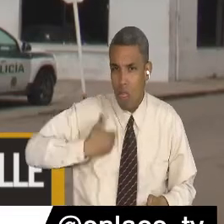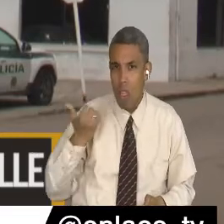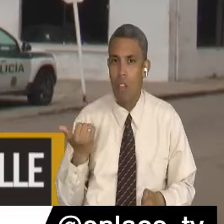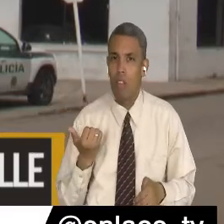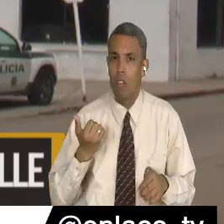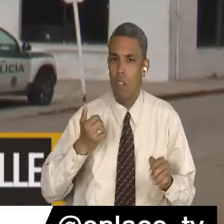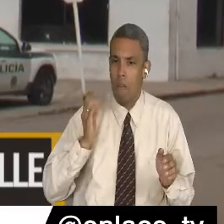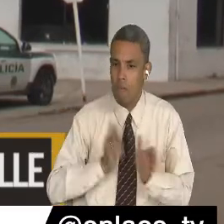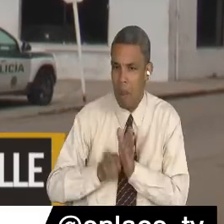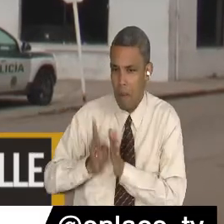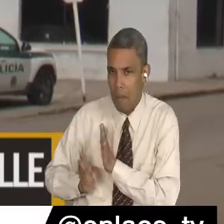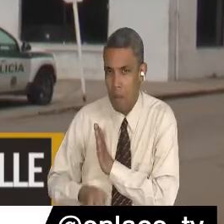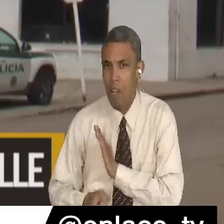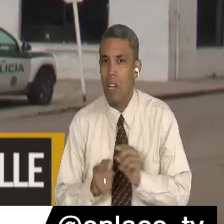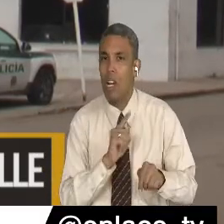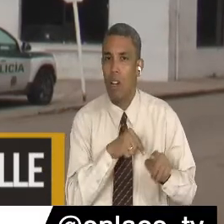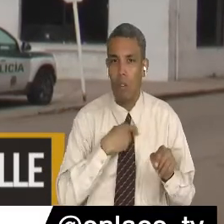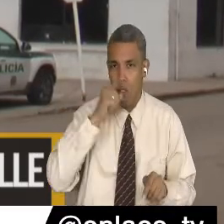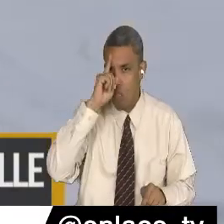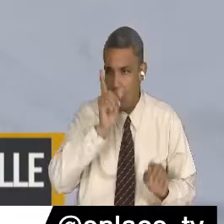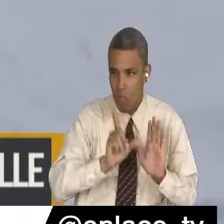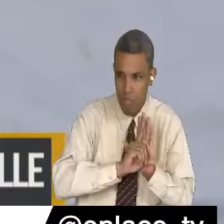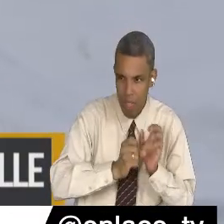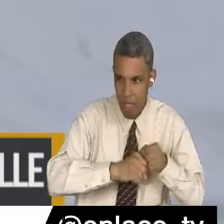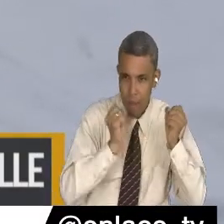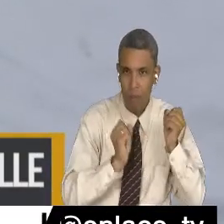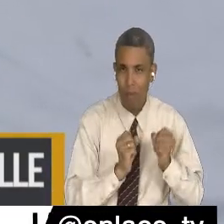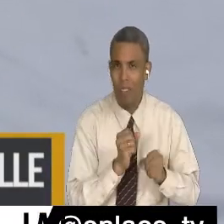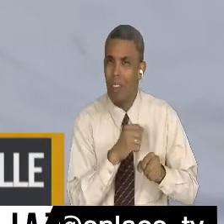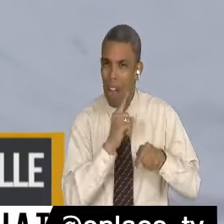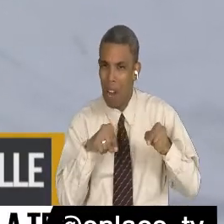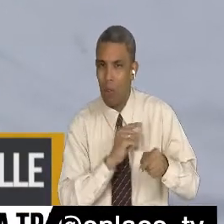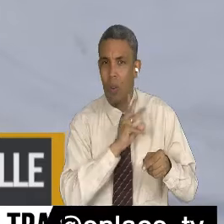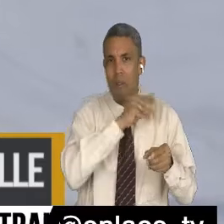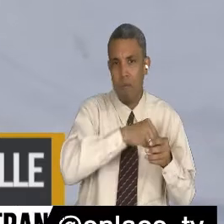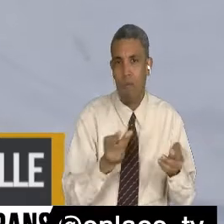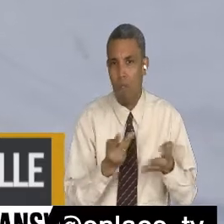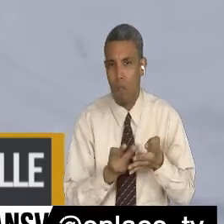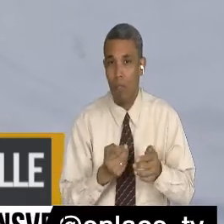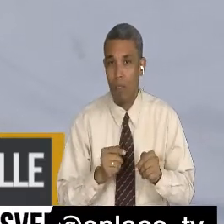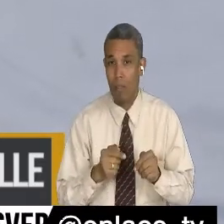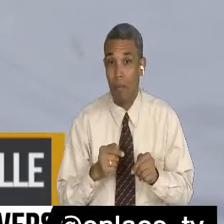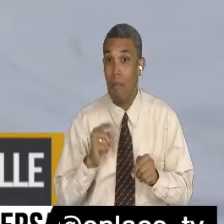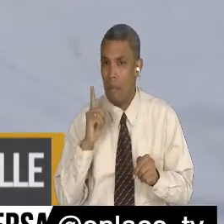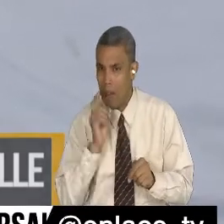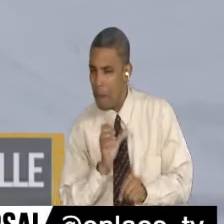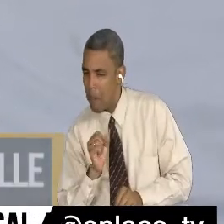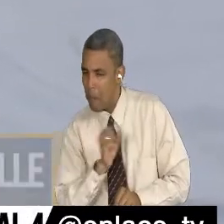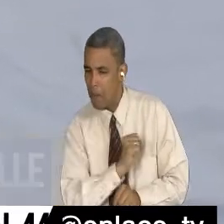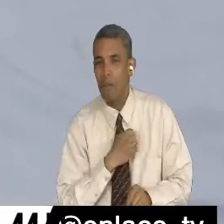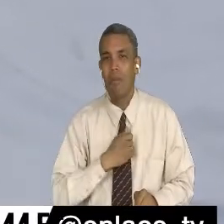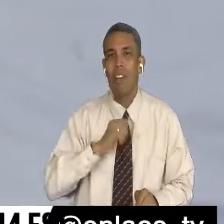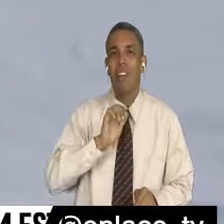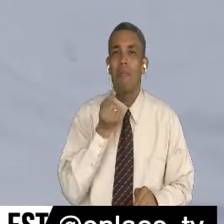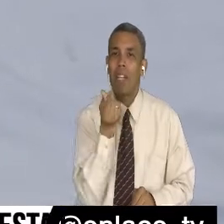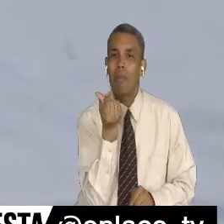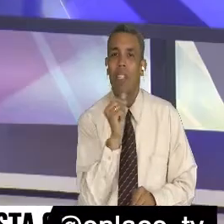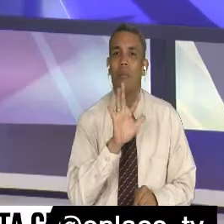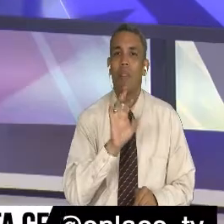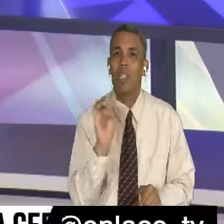y hombres indicados de concierto para delinquir. Dentro de las requisas a las celdas también la policía encontró 500 mil pesos en